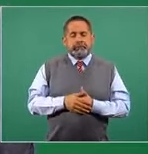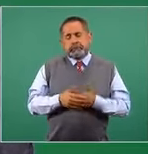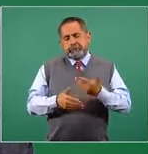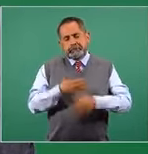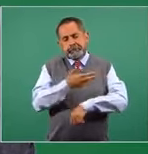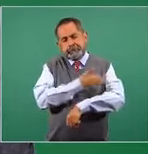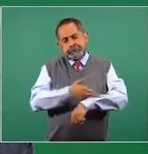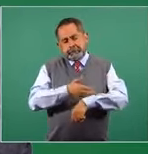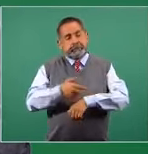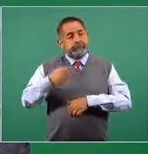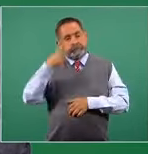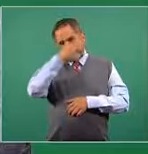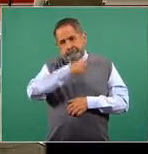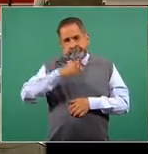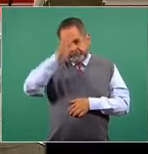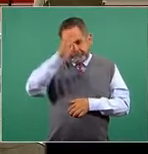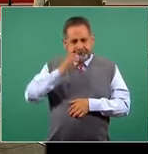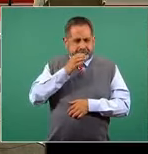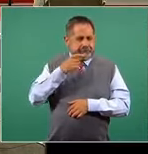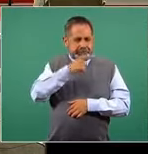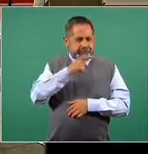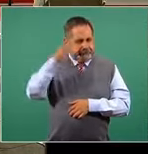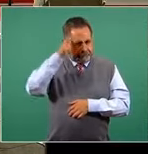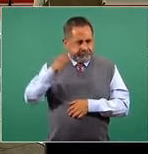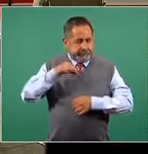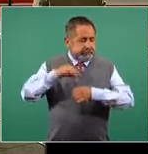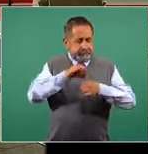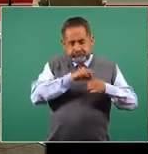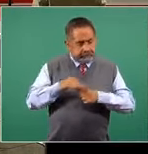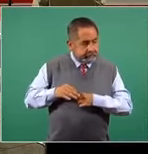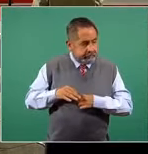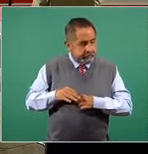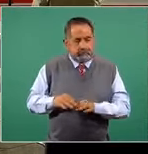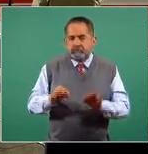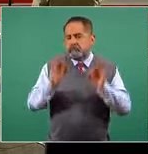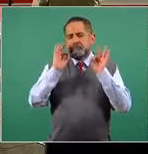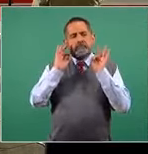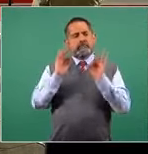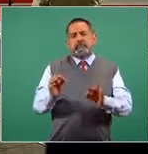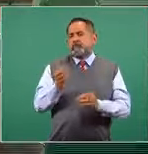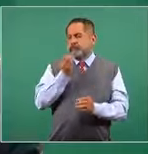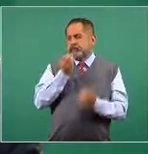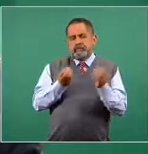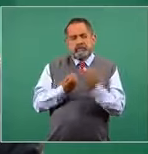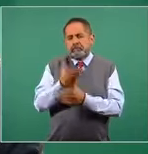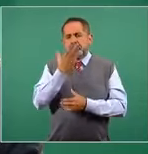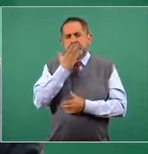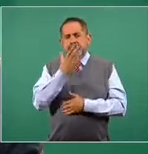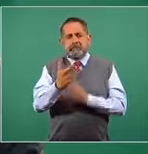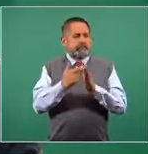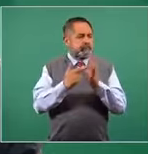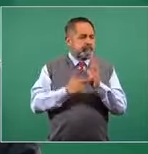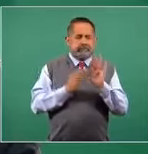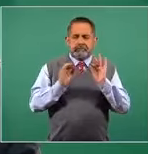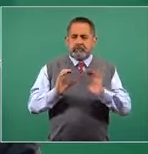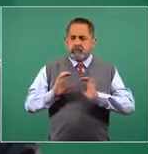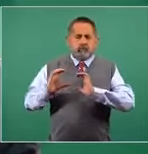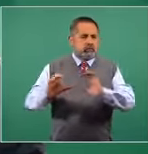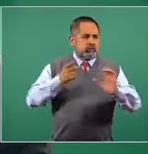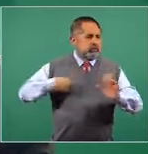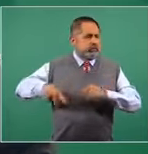las elecciones y logramos tener éxito en el propósito de cuidar a